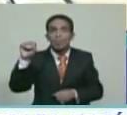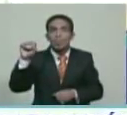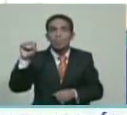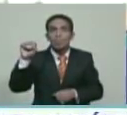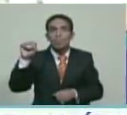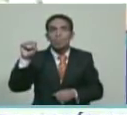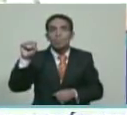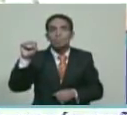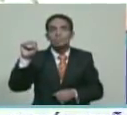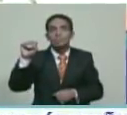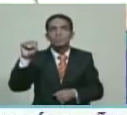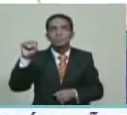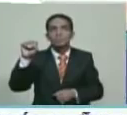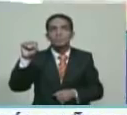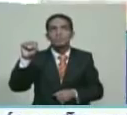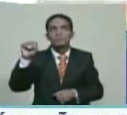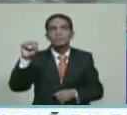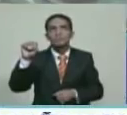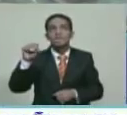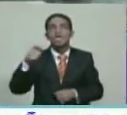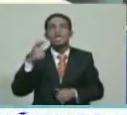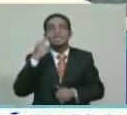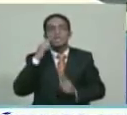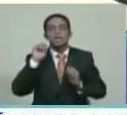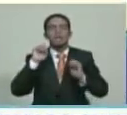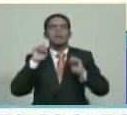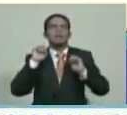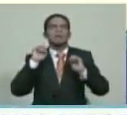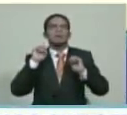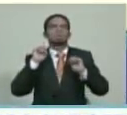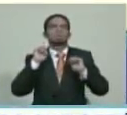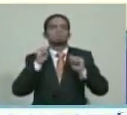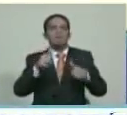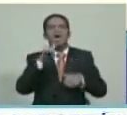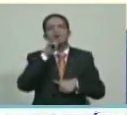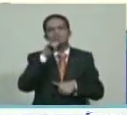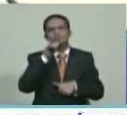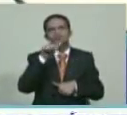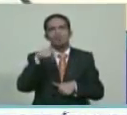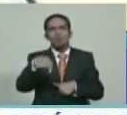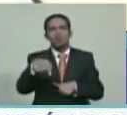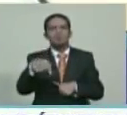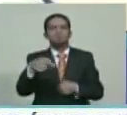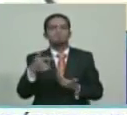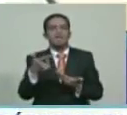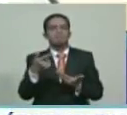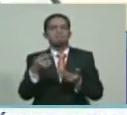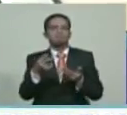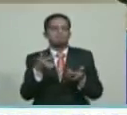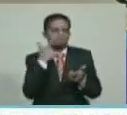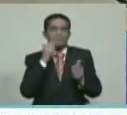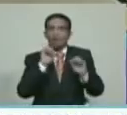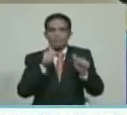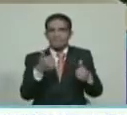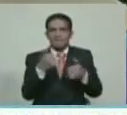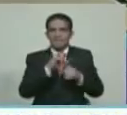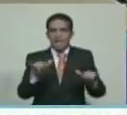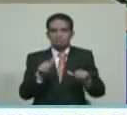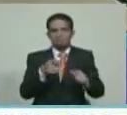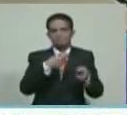anunció ya el despliegue operativo de nuestro cripto activo el petró en ese mismo momento